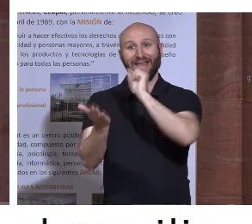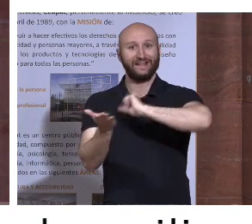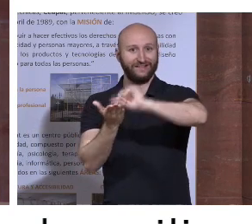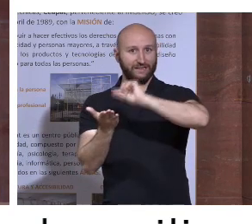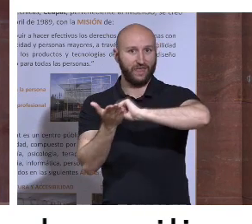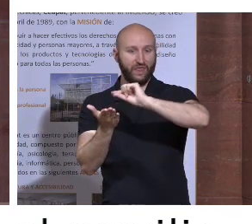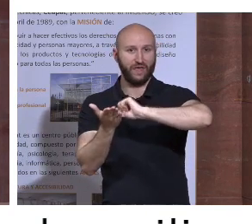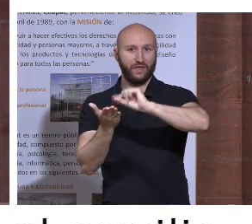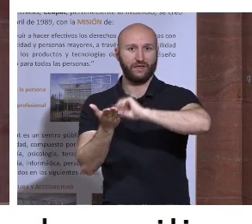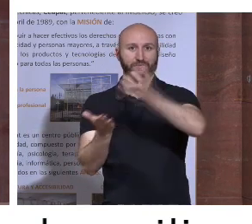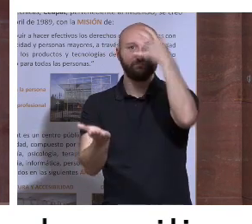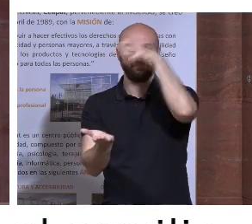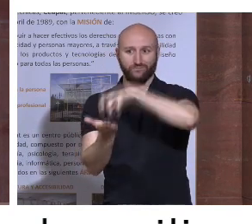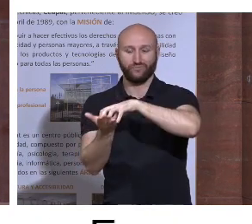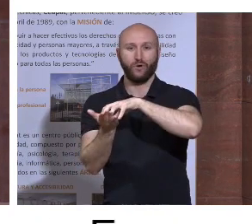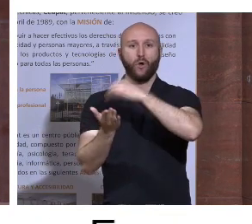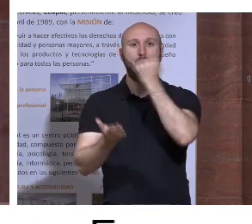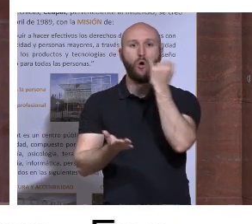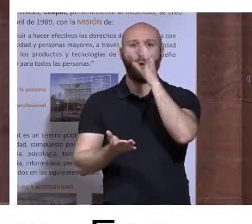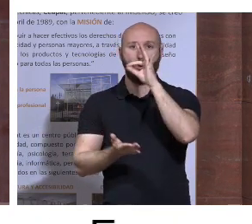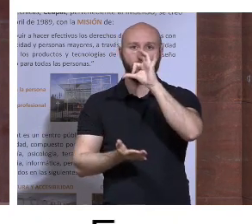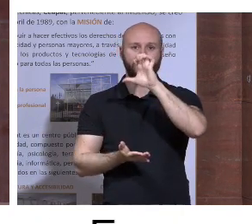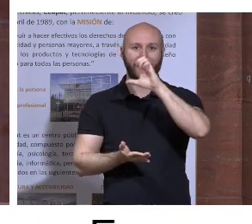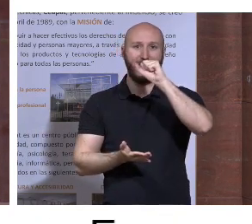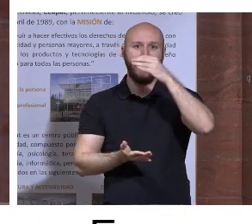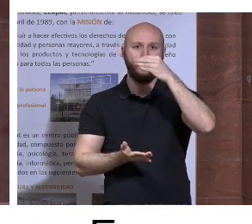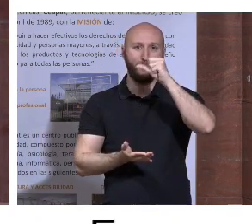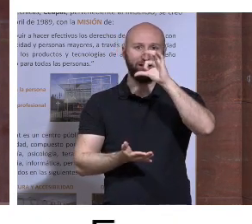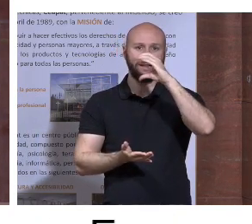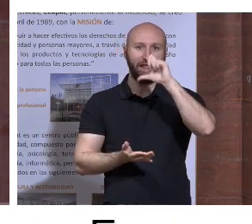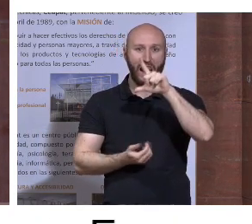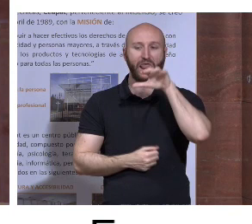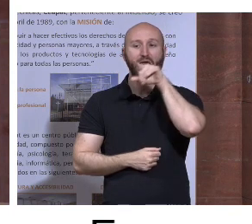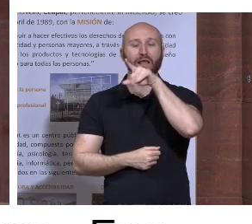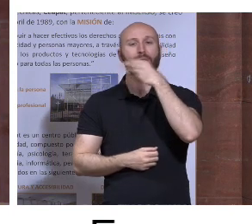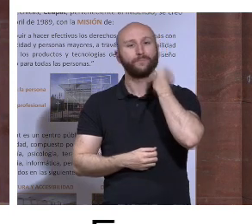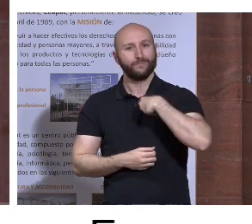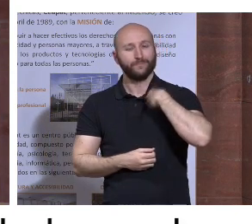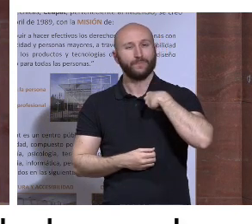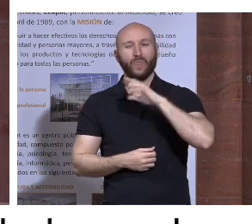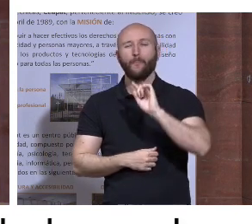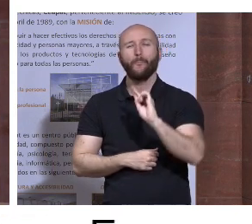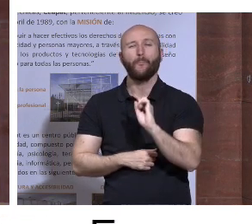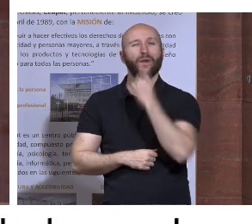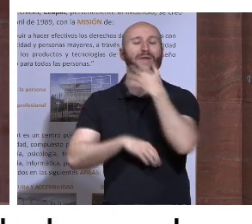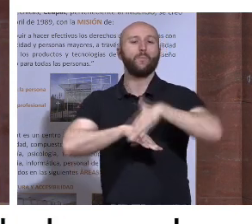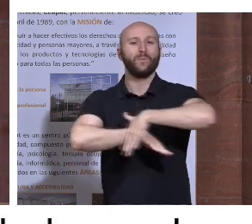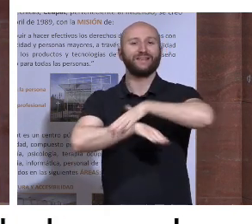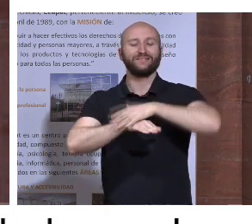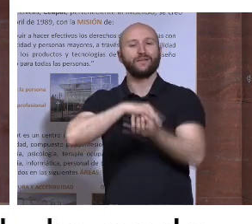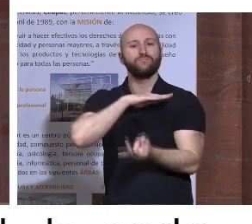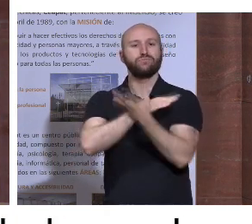sede de José Abascal, la sede del primer Ministerio de Asuntos